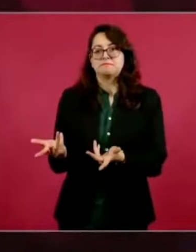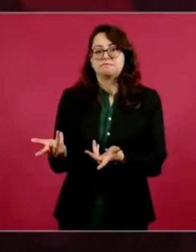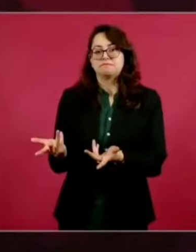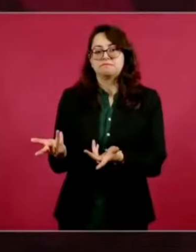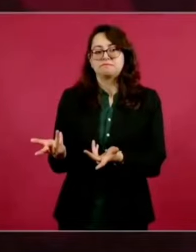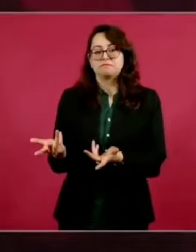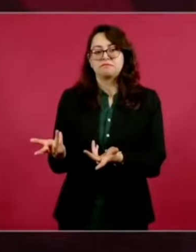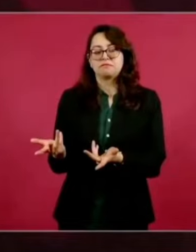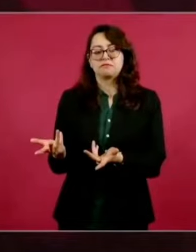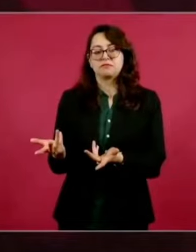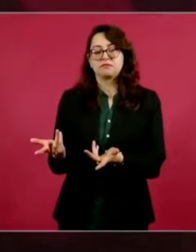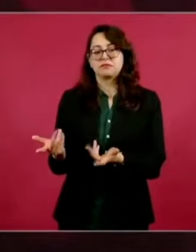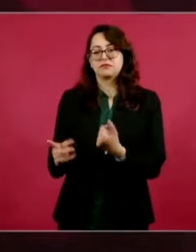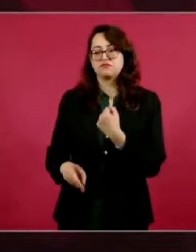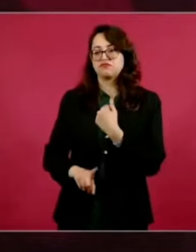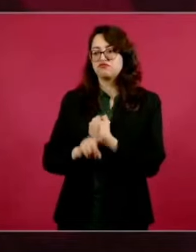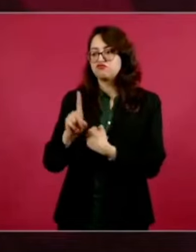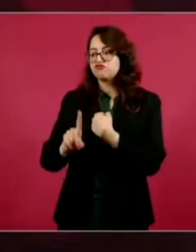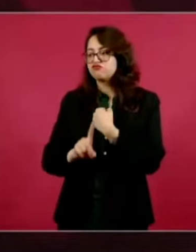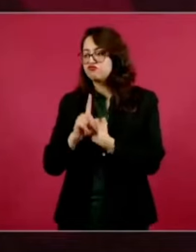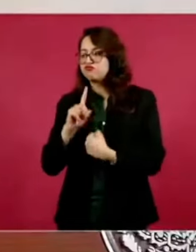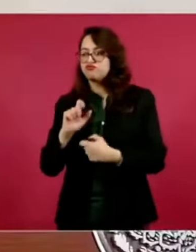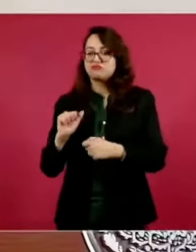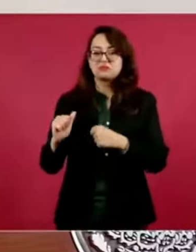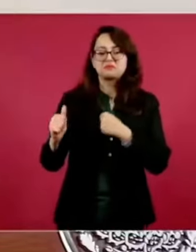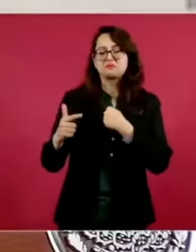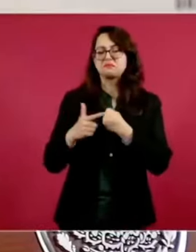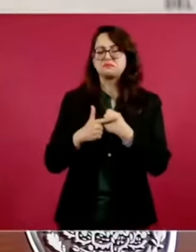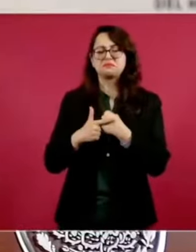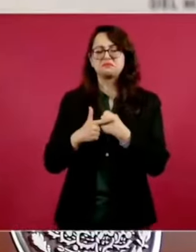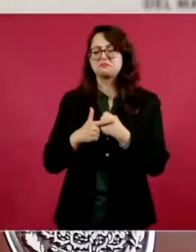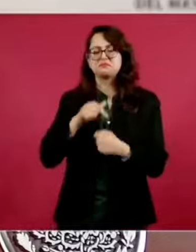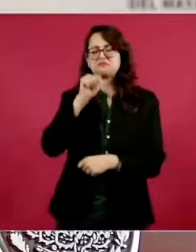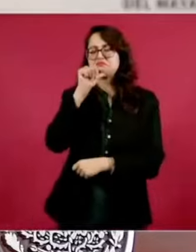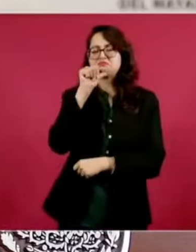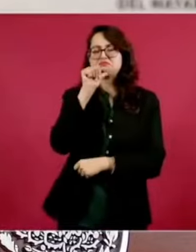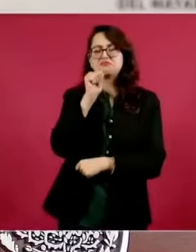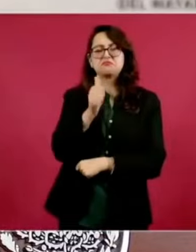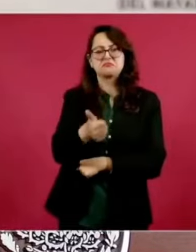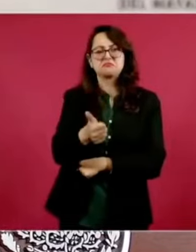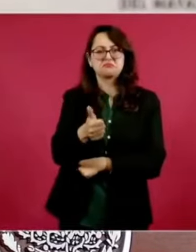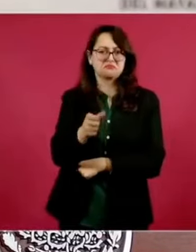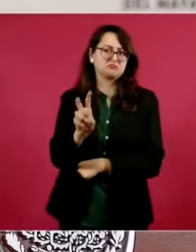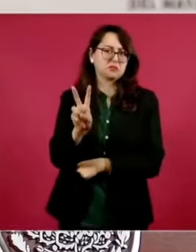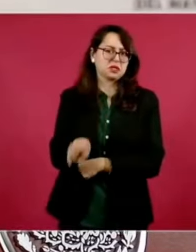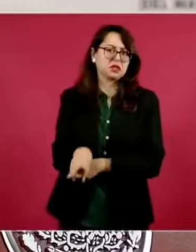hay riesgos en México. Y así es.